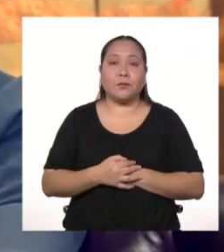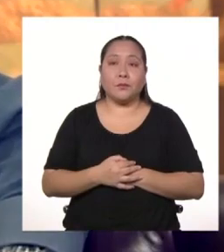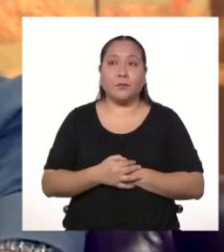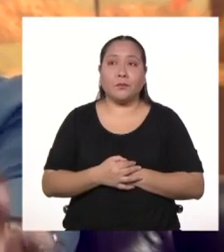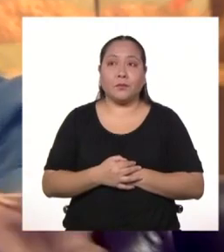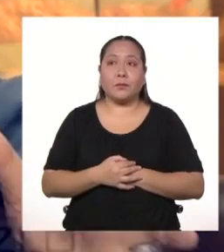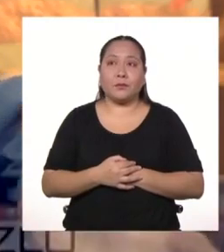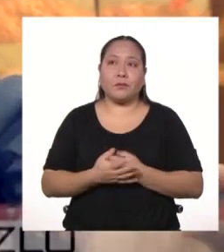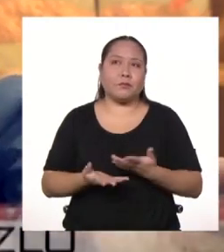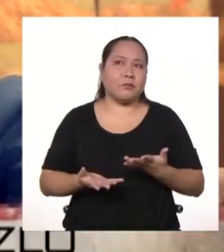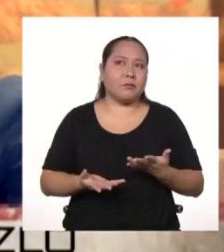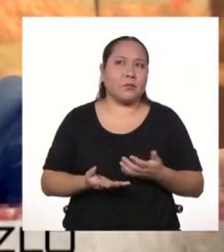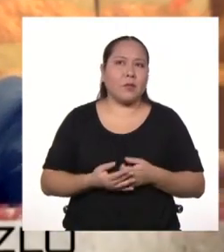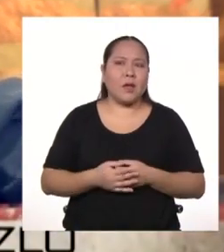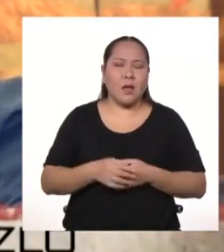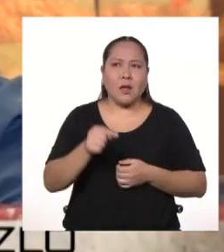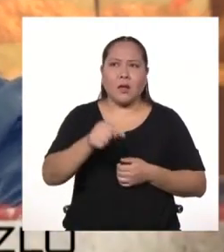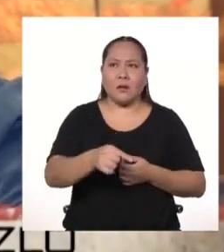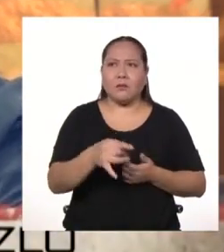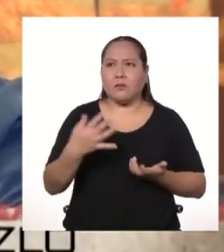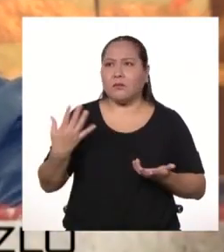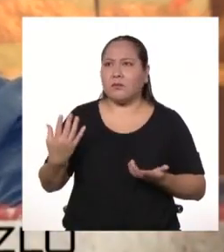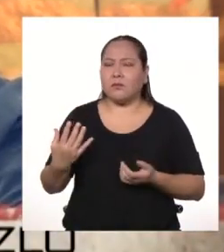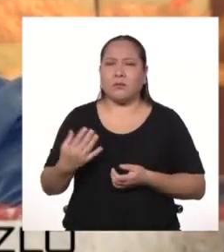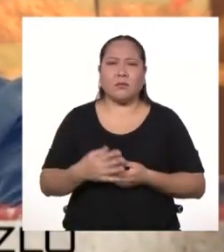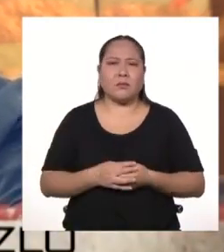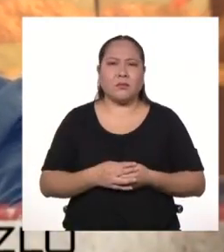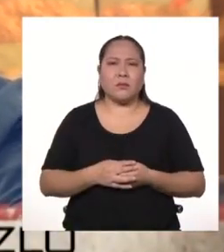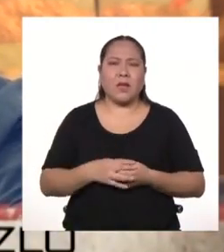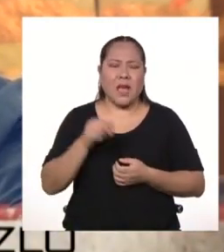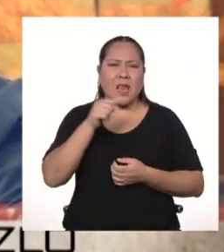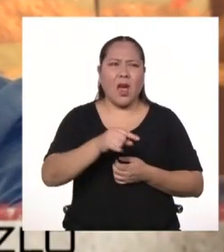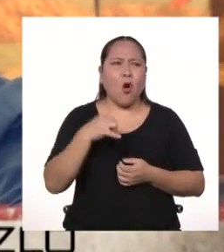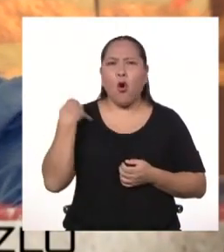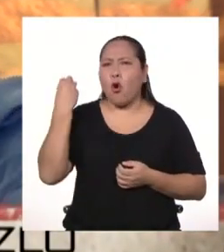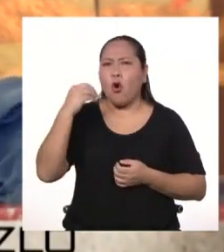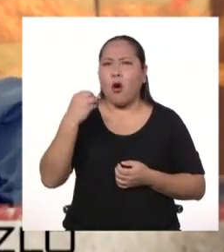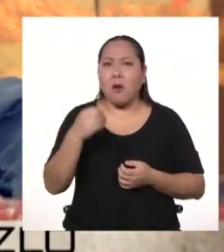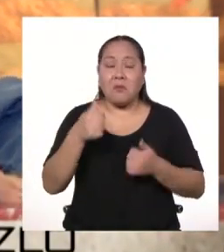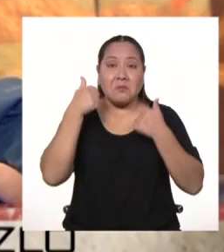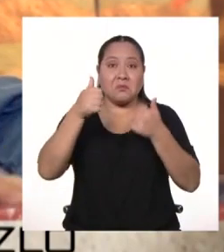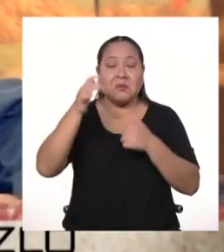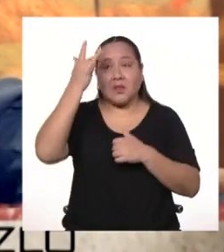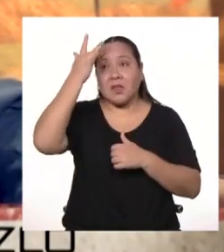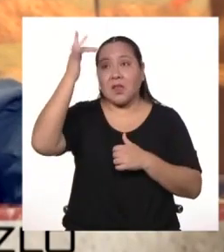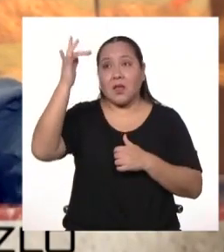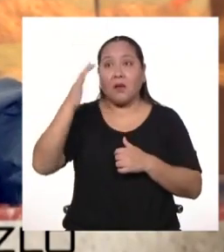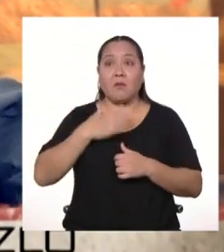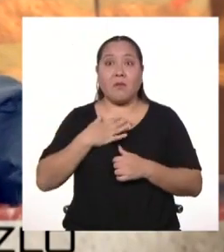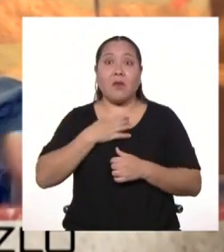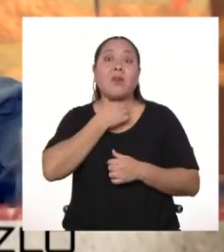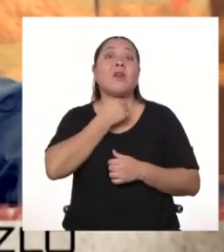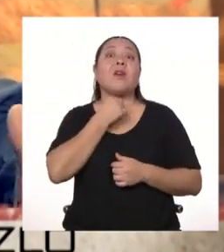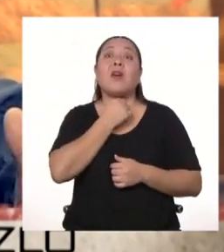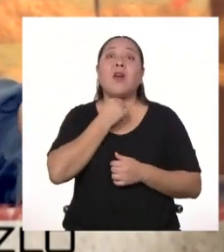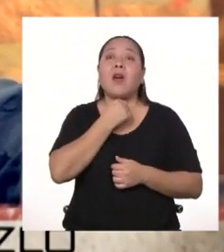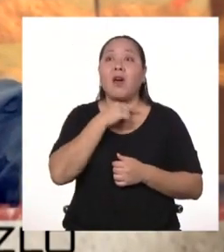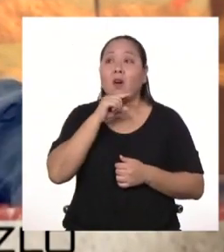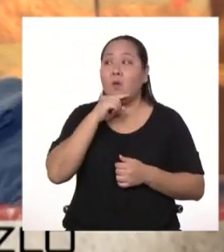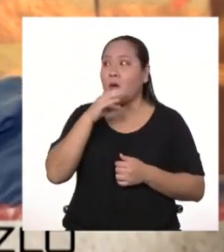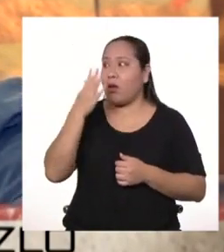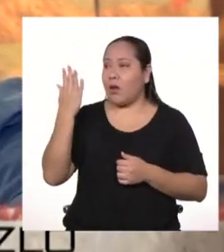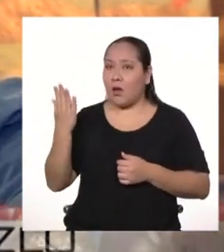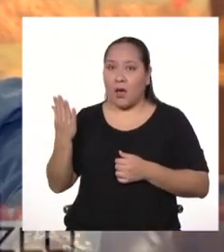Sí, que era un muchacho realmente muy dotado, ¿no? Y para mi abuela, que tenía 8 hijos,